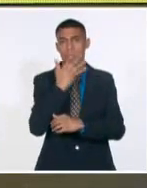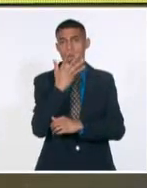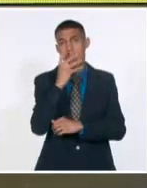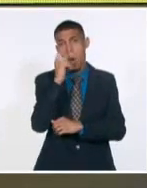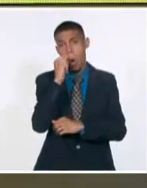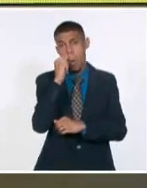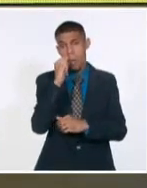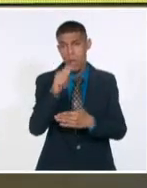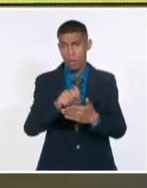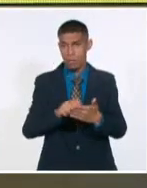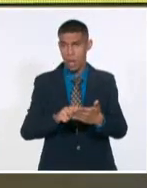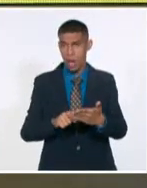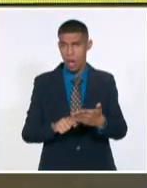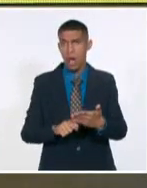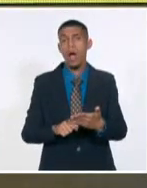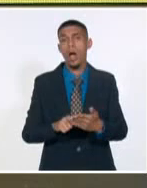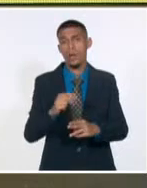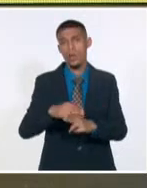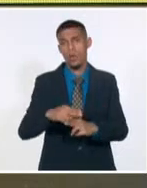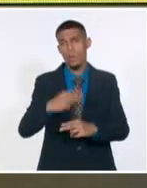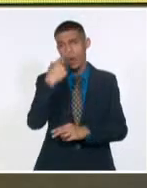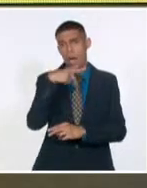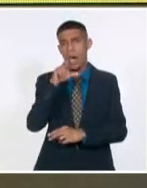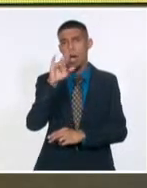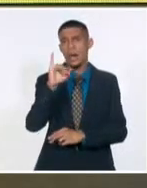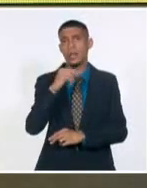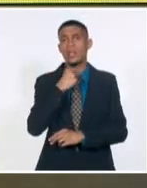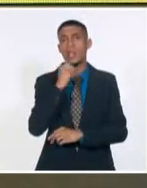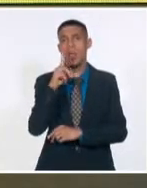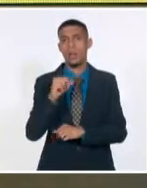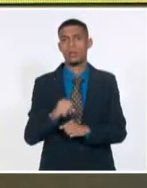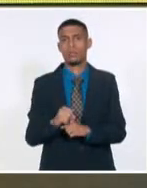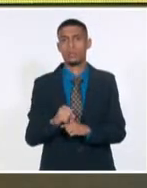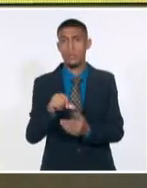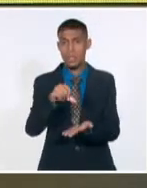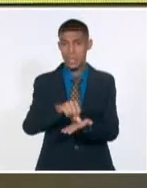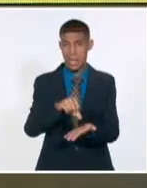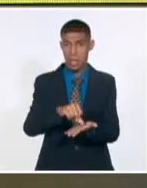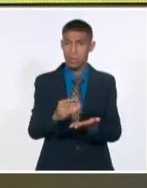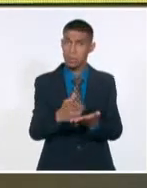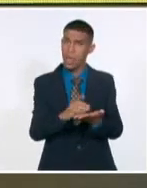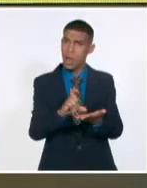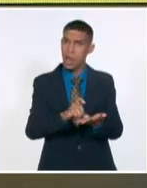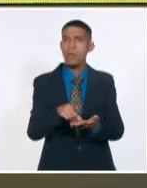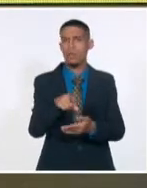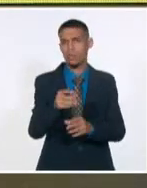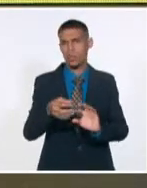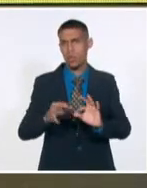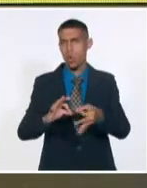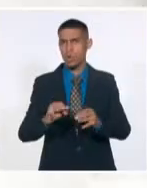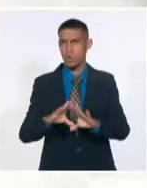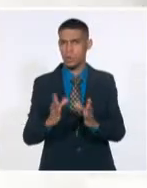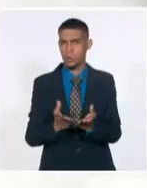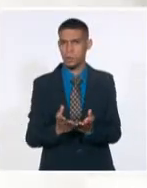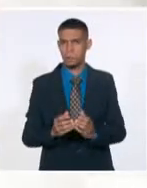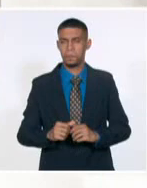Ariel Fonseca. El encuentro es organizado por el Centro Provincial del Libro y la Literatura Enrique José Varona.